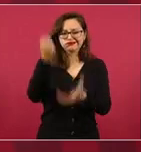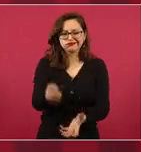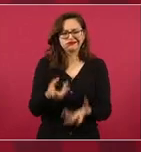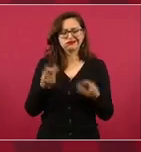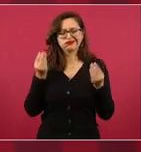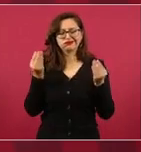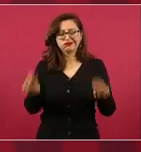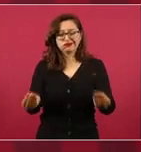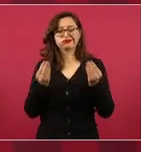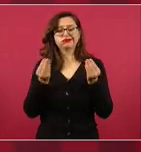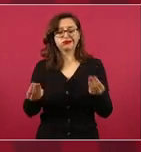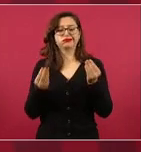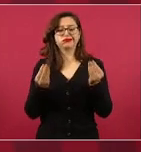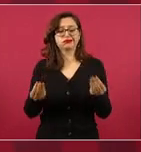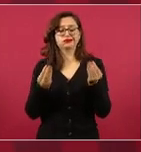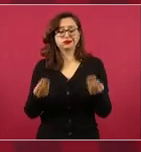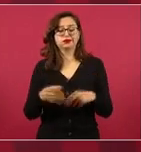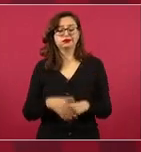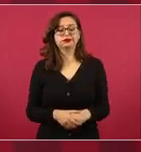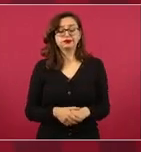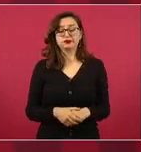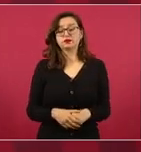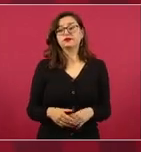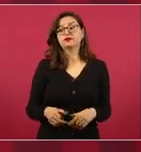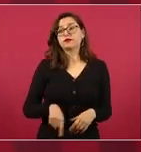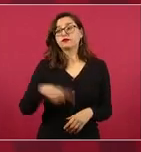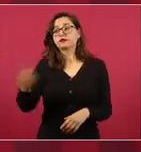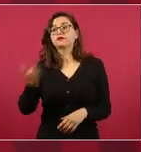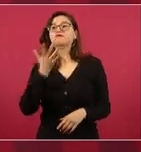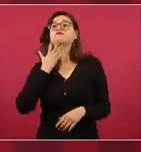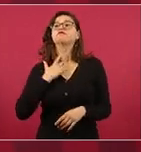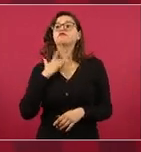Bueno, la refinería de Dos Bocas,